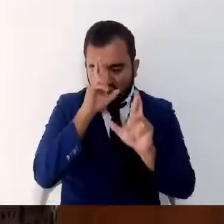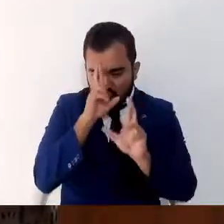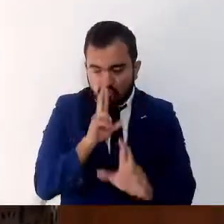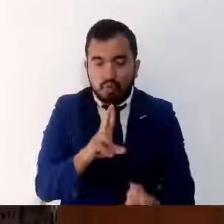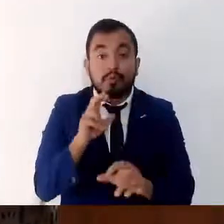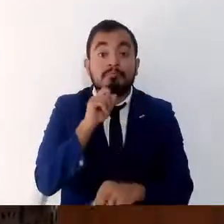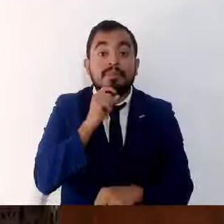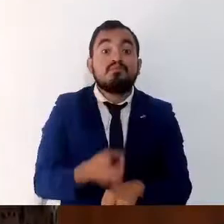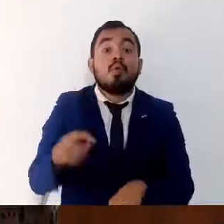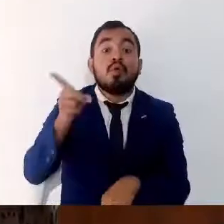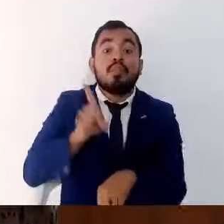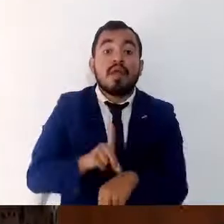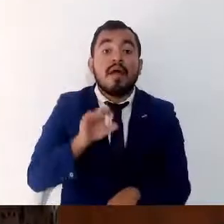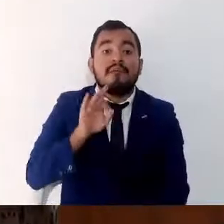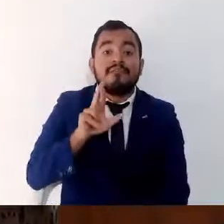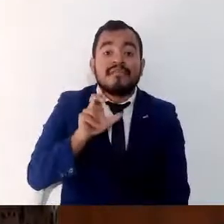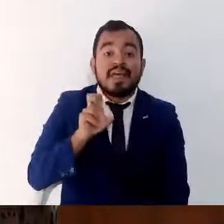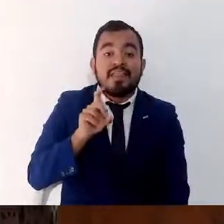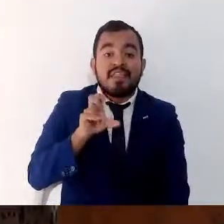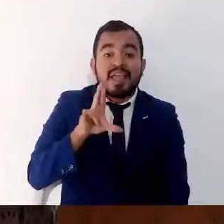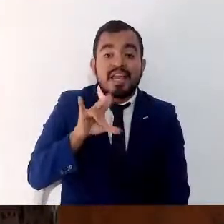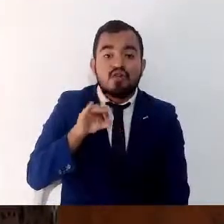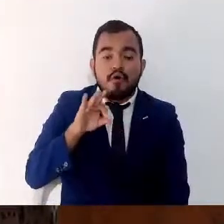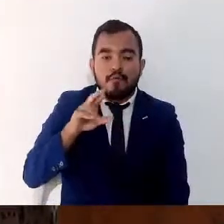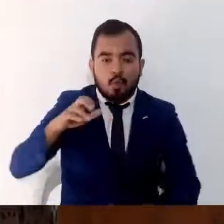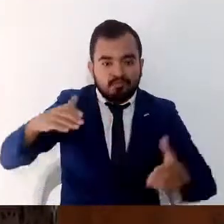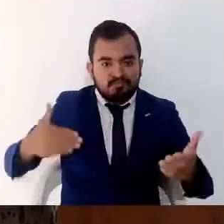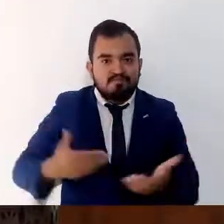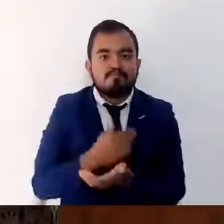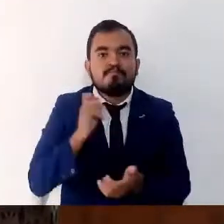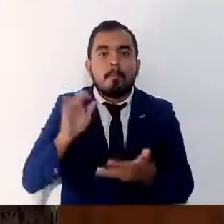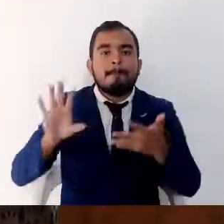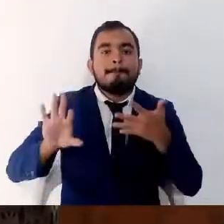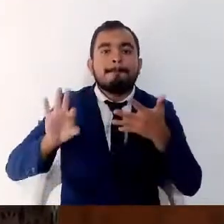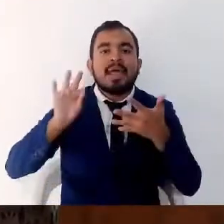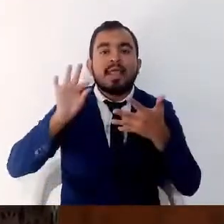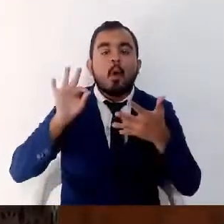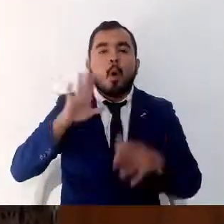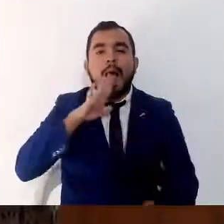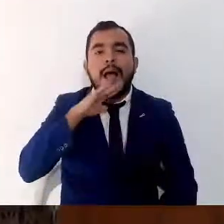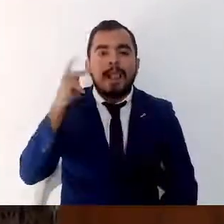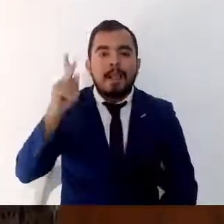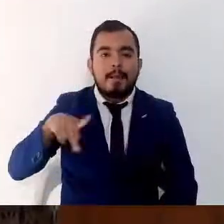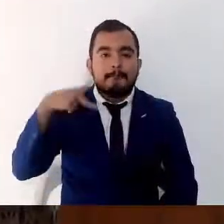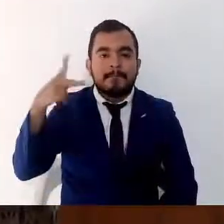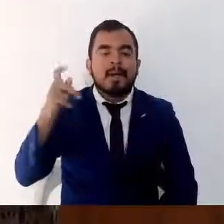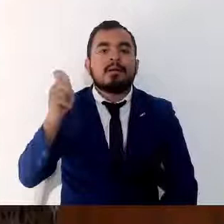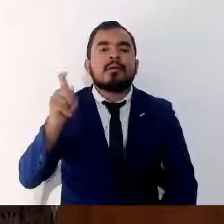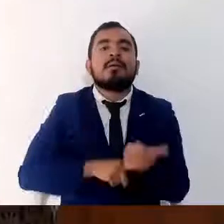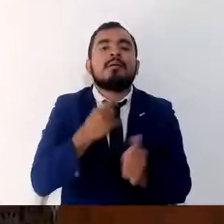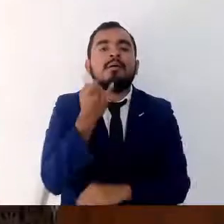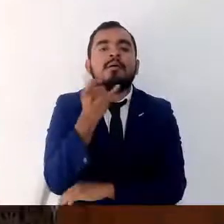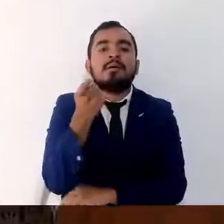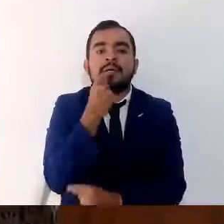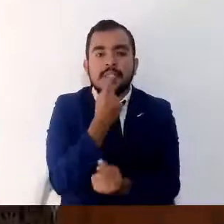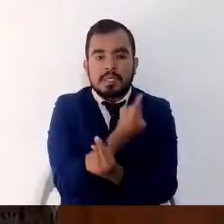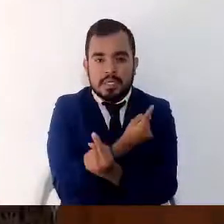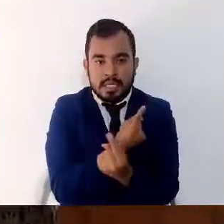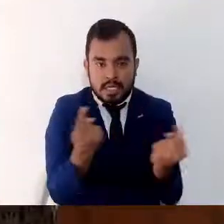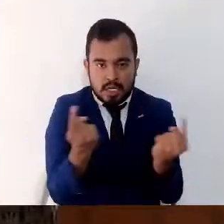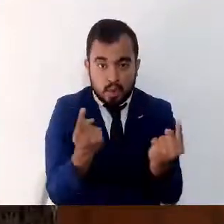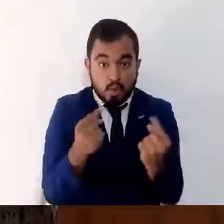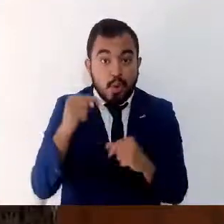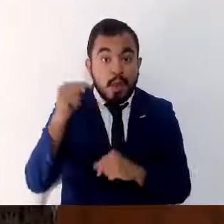Froebel, pedagogo alemán, creador de la educación preescolar y del concepto de jardín de infancia. En México,